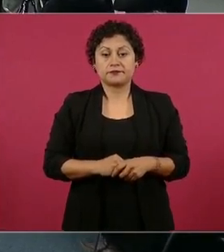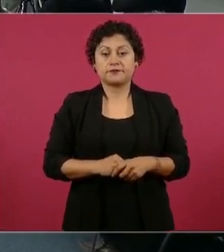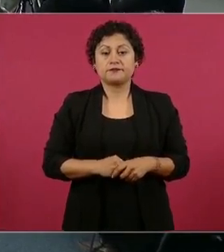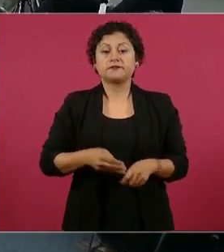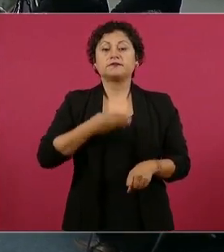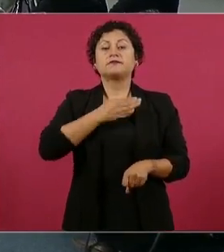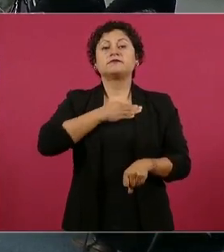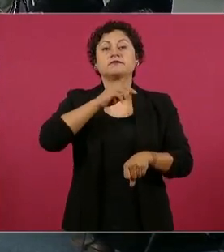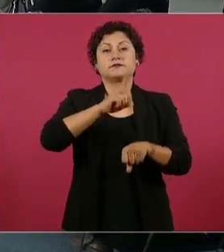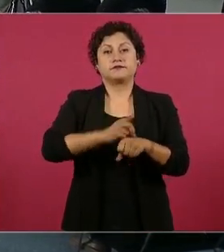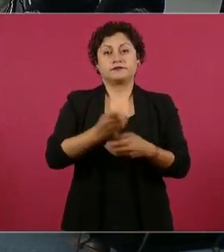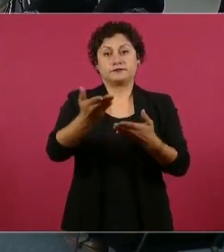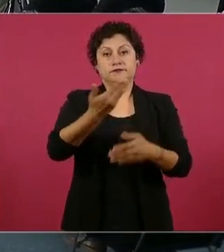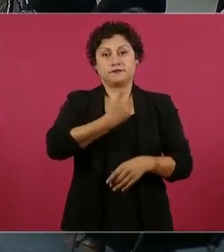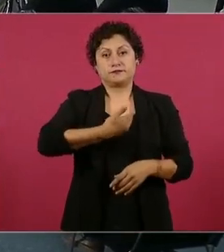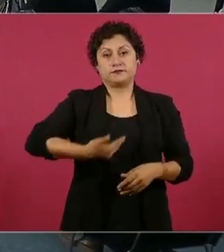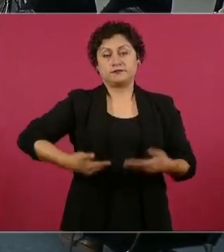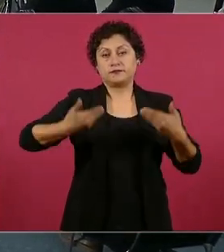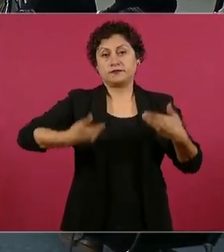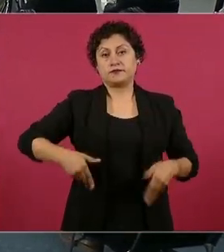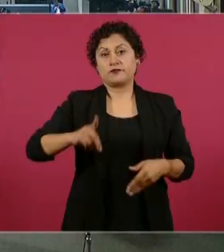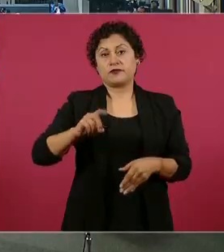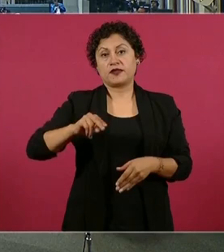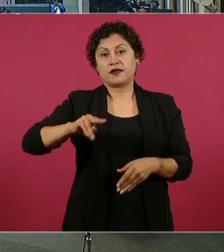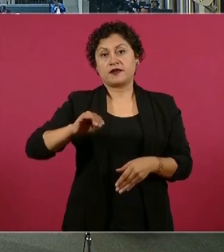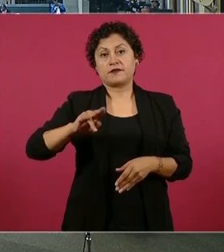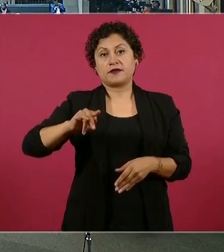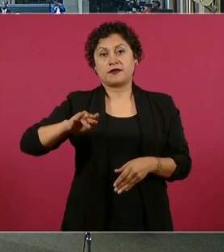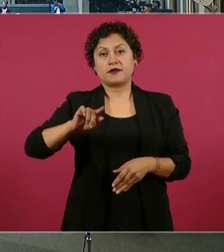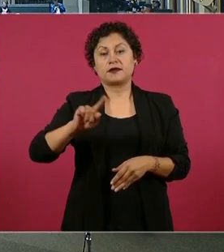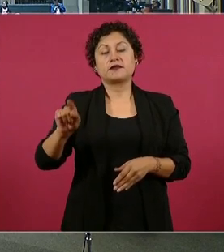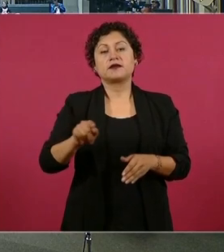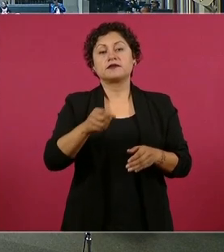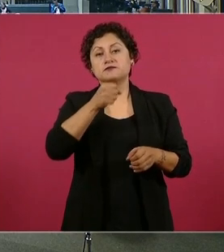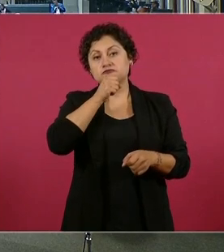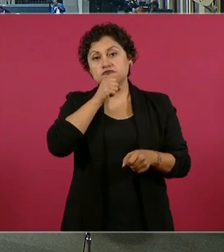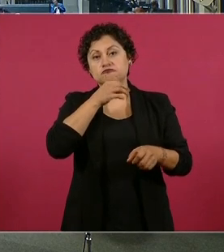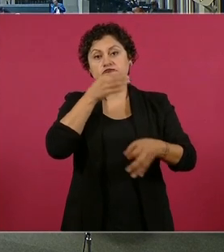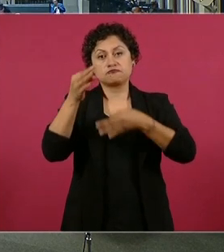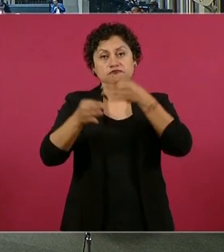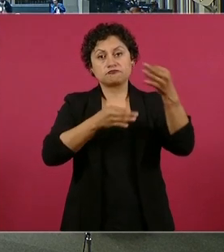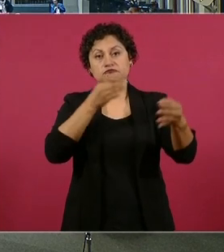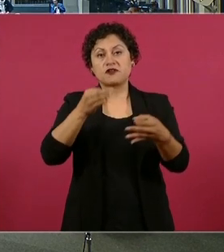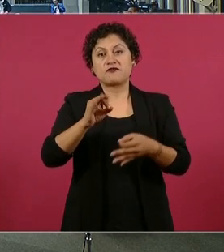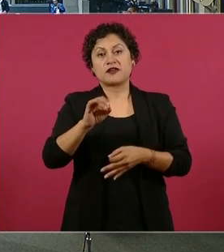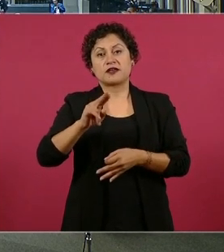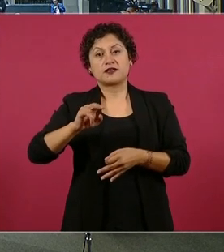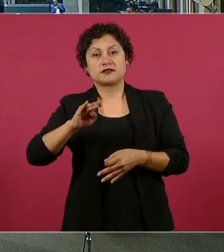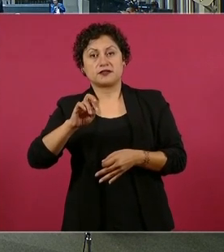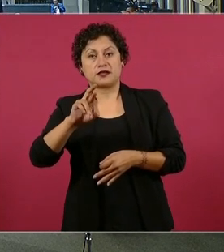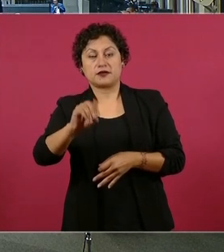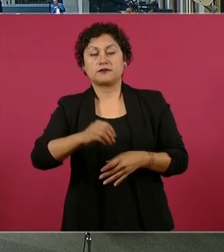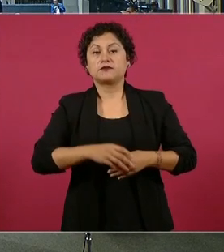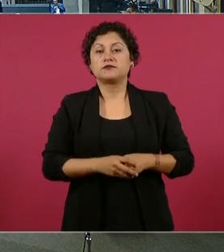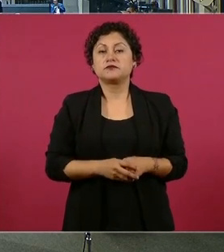Buenos días, presidente. Diana Benítez, del Financiero, secretario, funcionarios. Preguntarle, como parte de esta